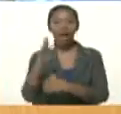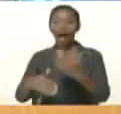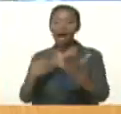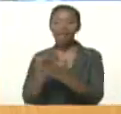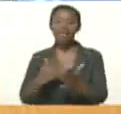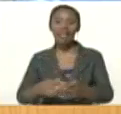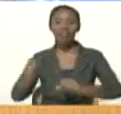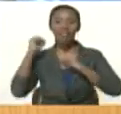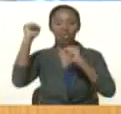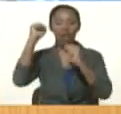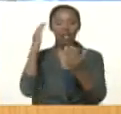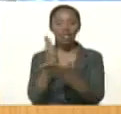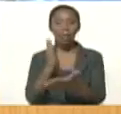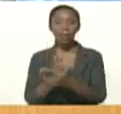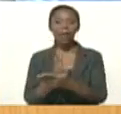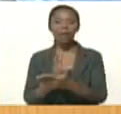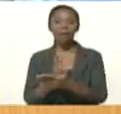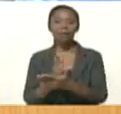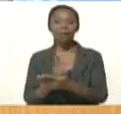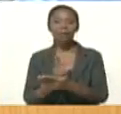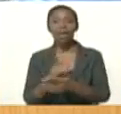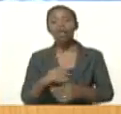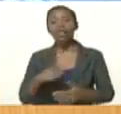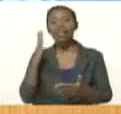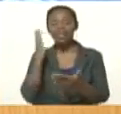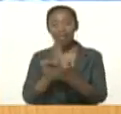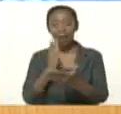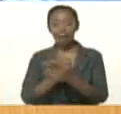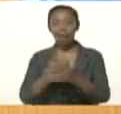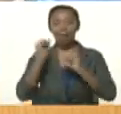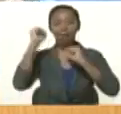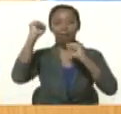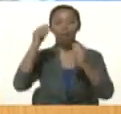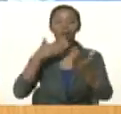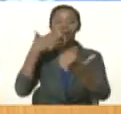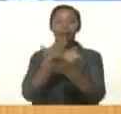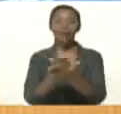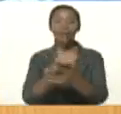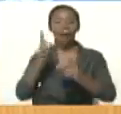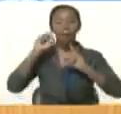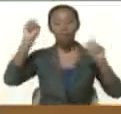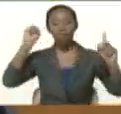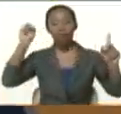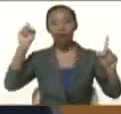la victoria siempre! ¡Siempre venceremos! ¡Muchas gracias! ¡Música!